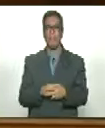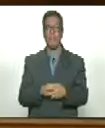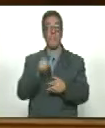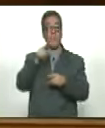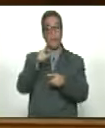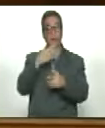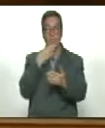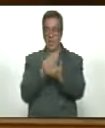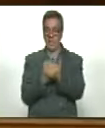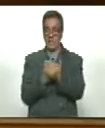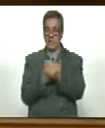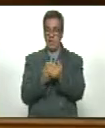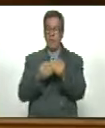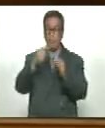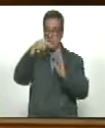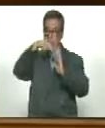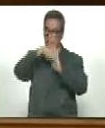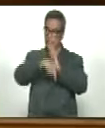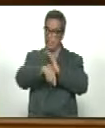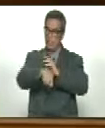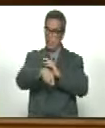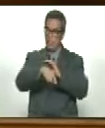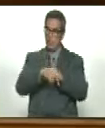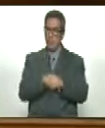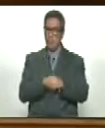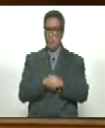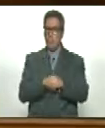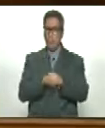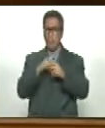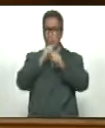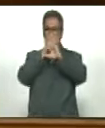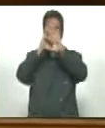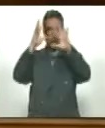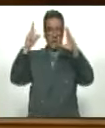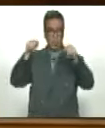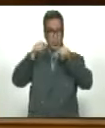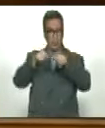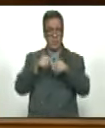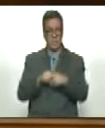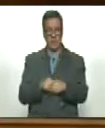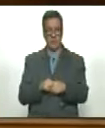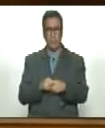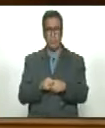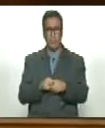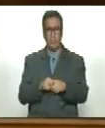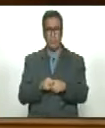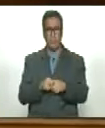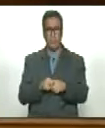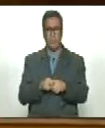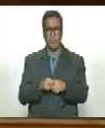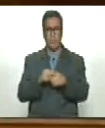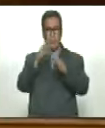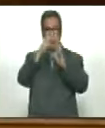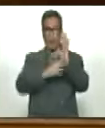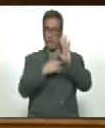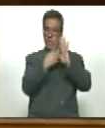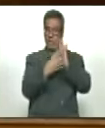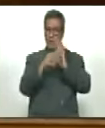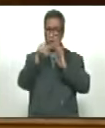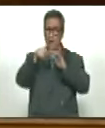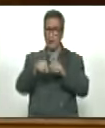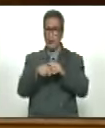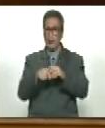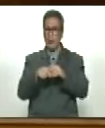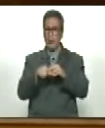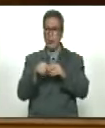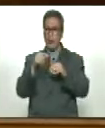De manera que agradecemos profundamente la claridad, la concisión, las matemáticas